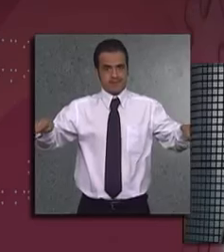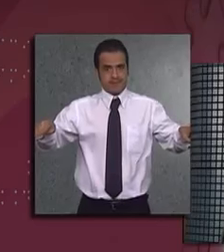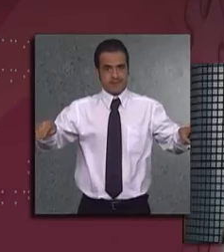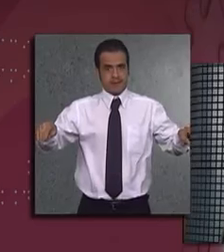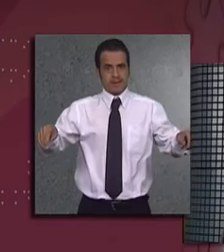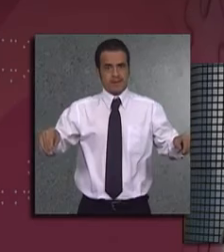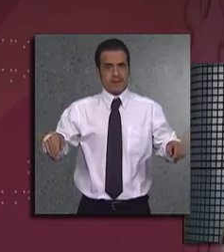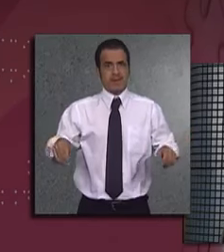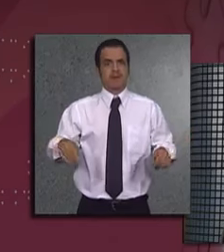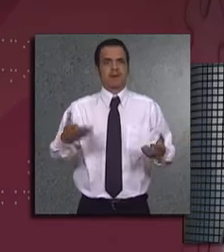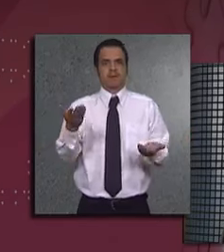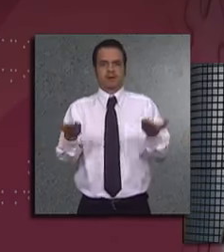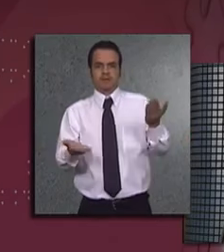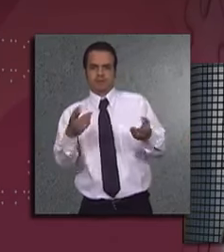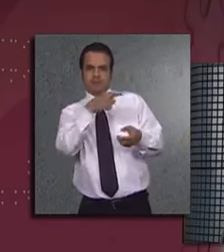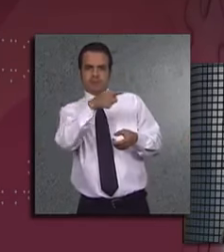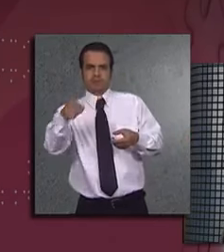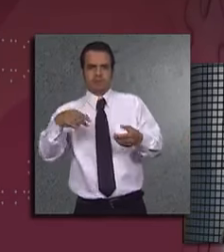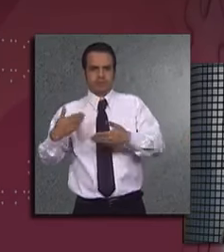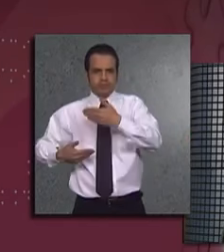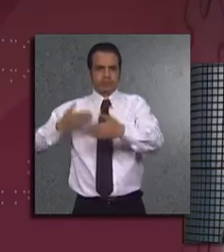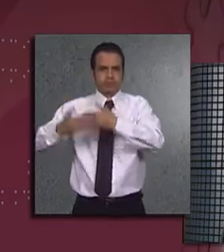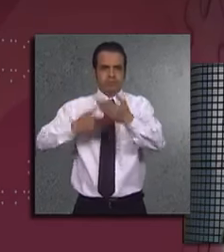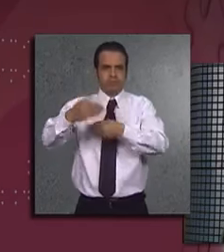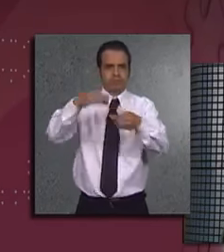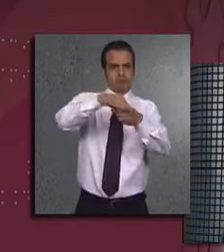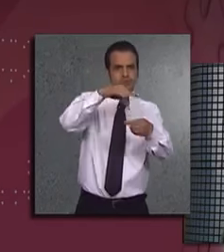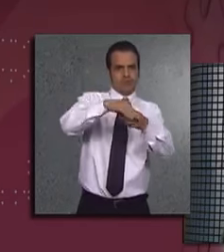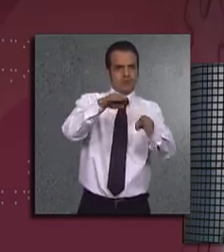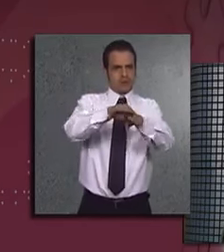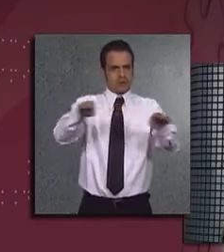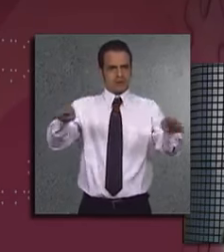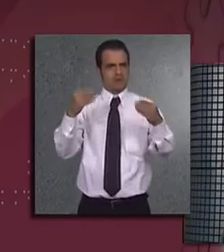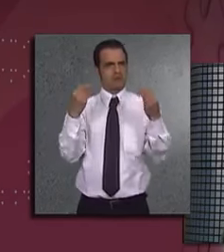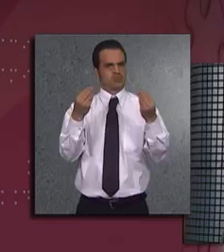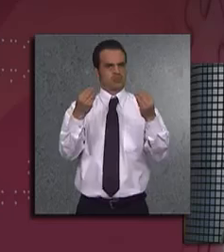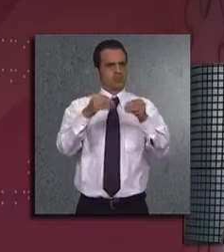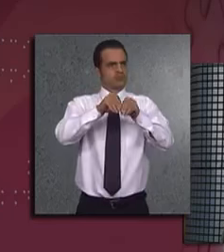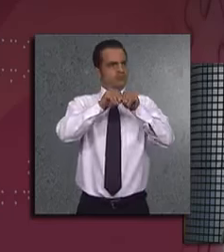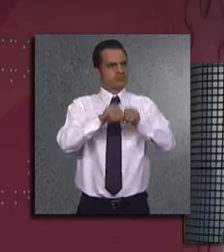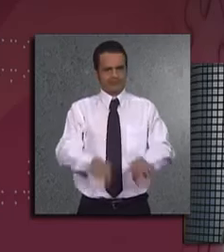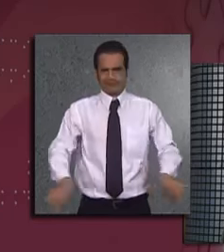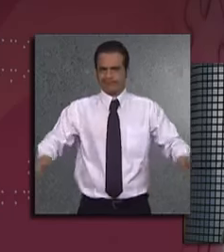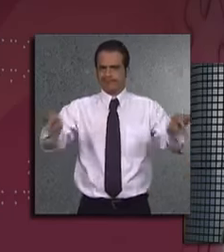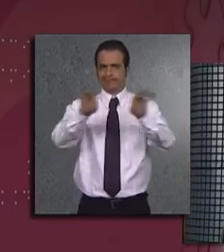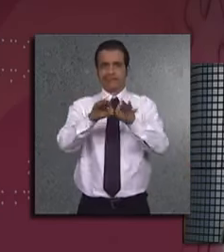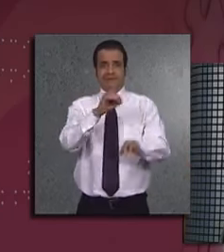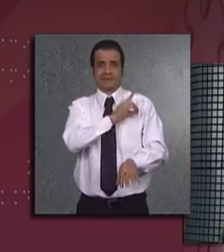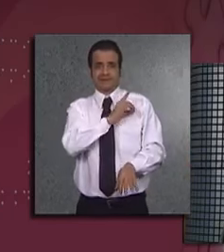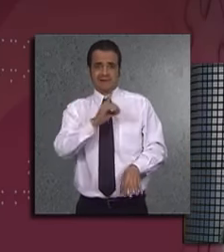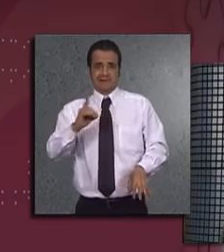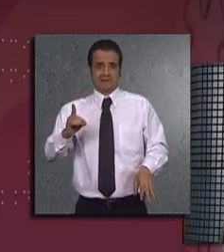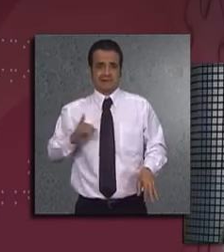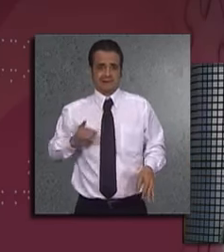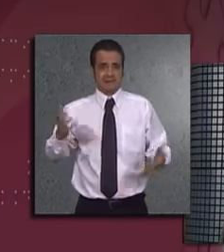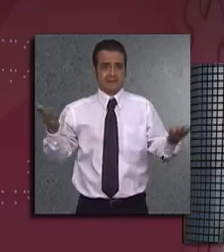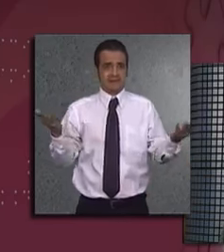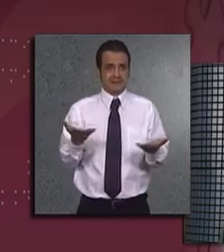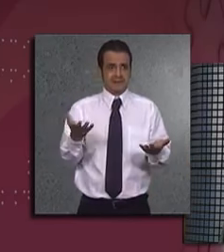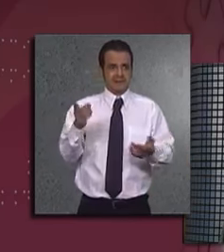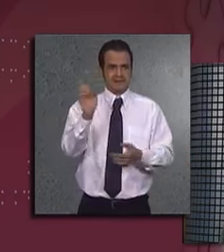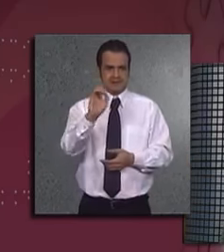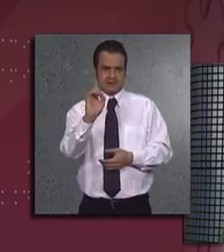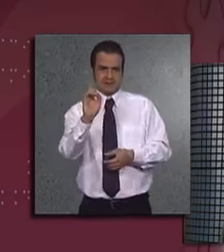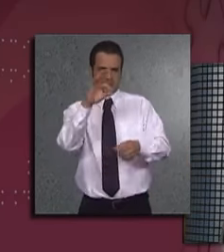muy relevante que en el proceso electoral la igualdad pueda ser un mecanismo no